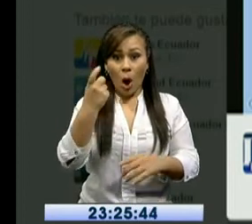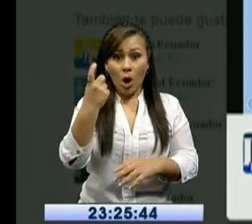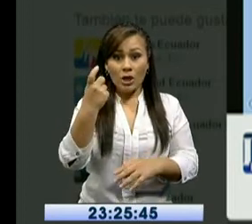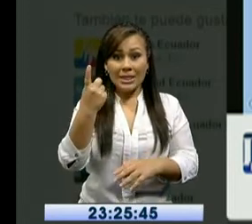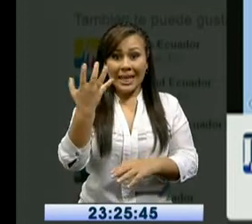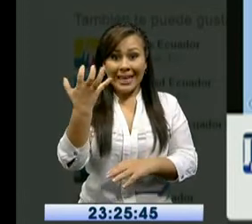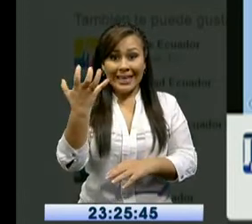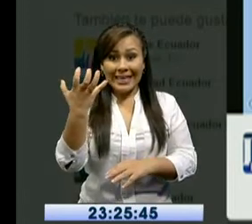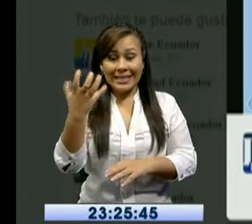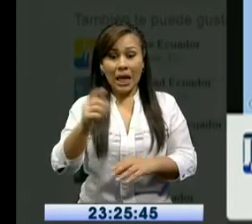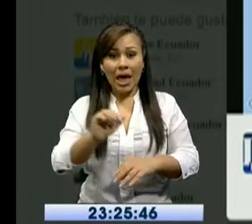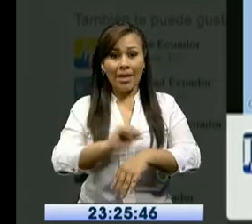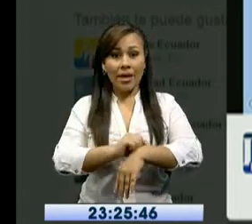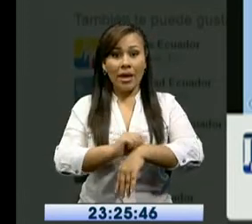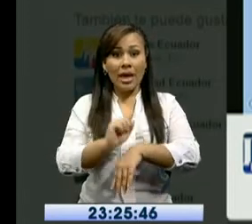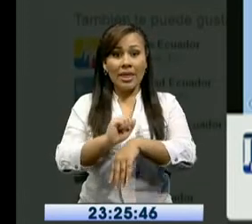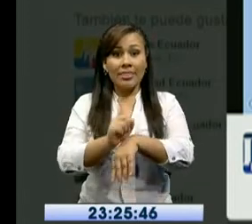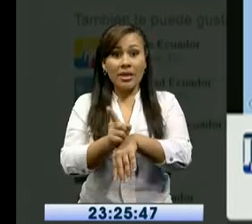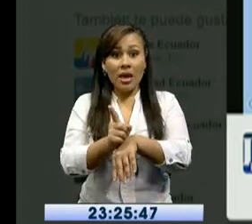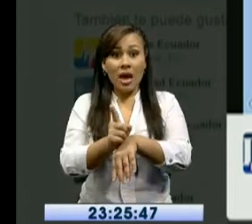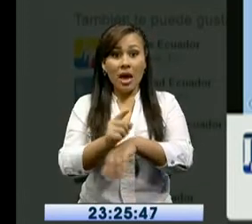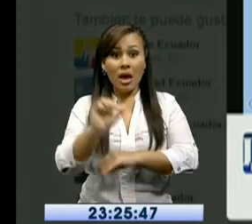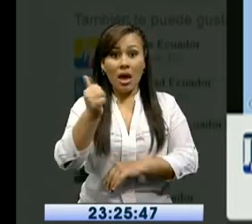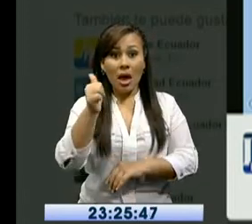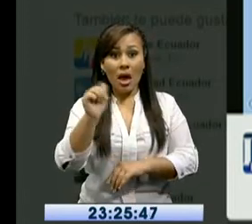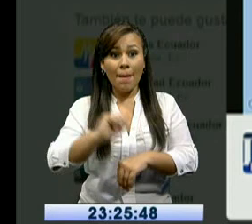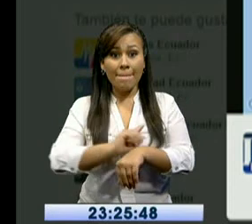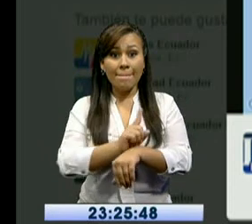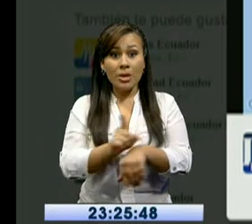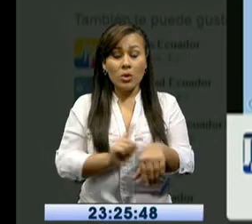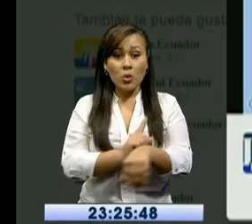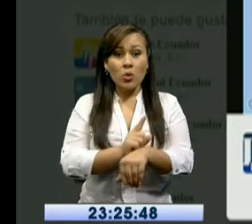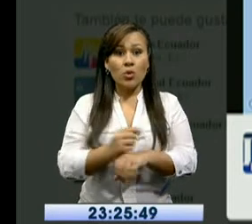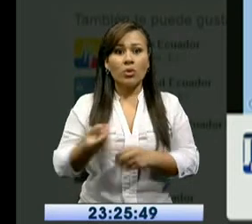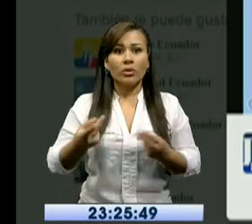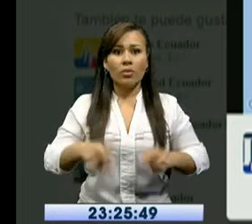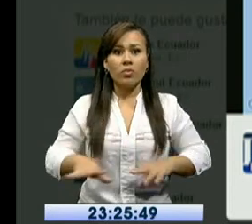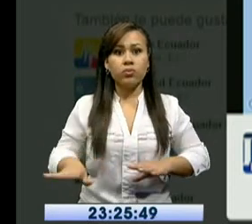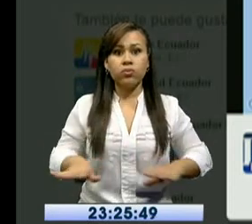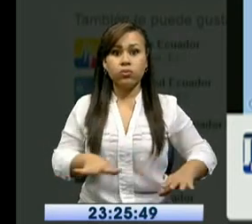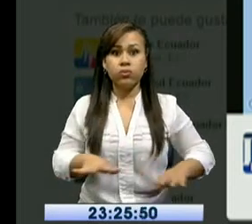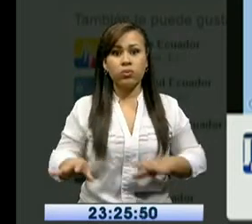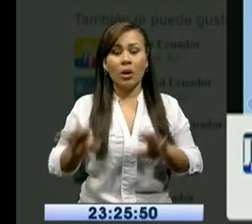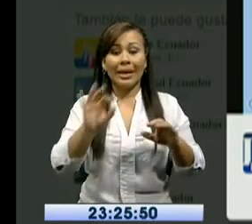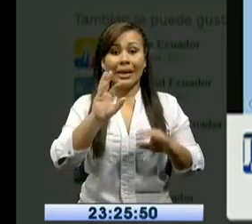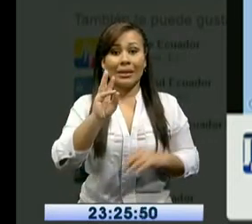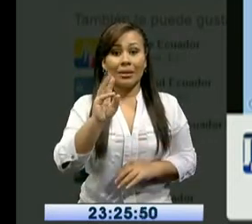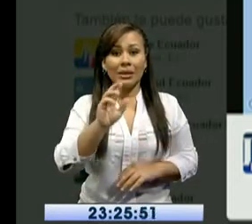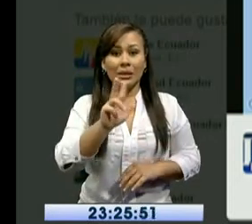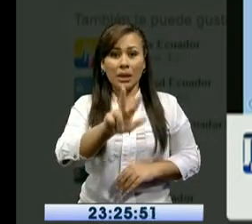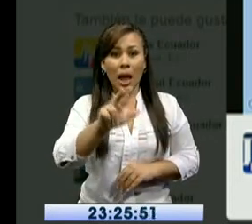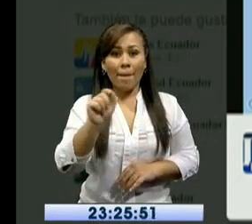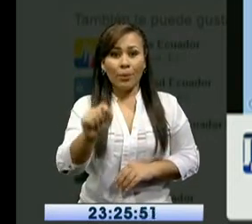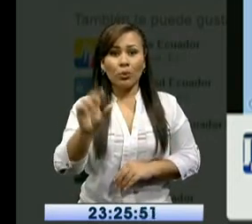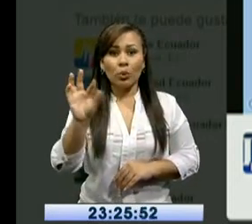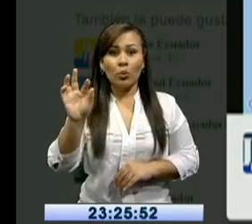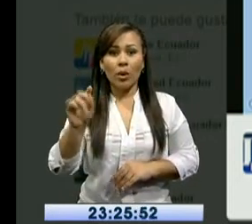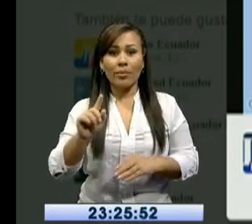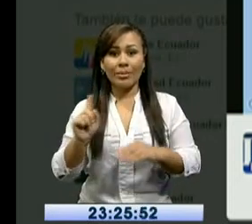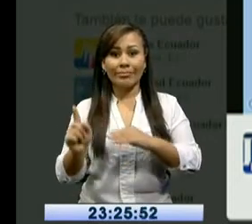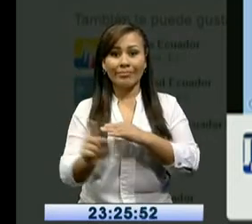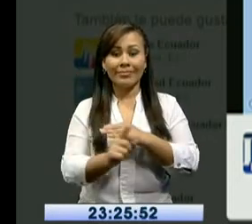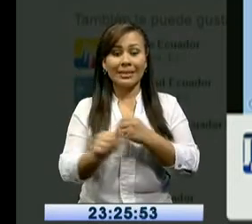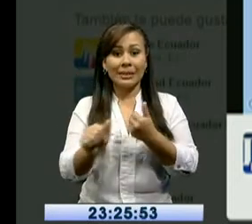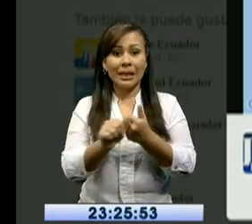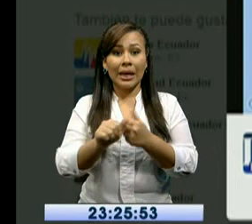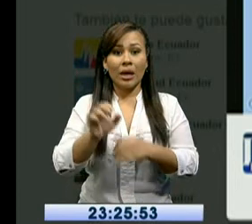11.15, o sea, hace 10 minutos aproximadamente, fue magnitud 3.9 frente a las costas de Ecuador, no dice